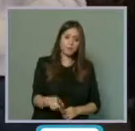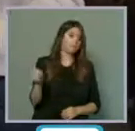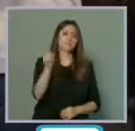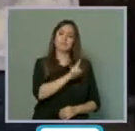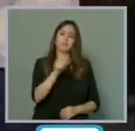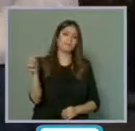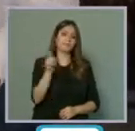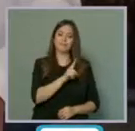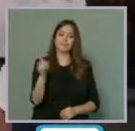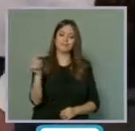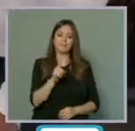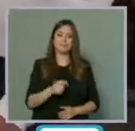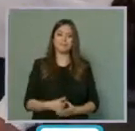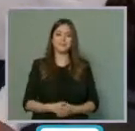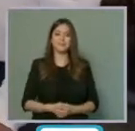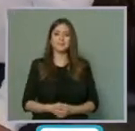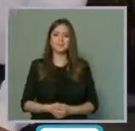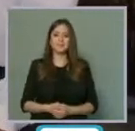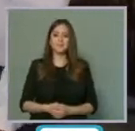verdad. ¿No?